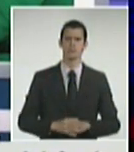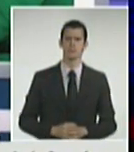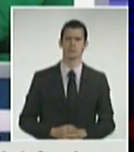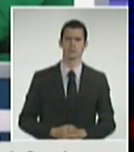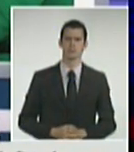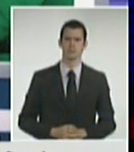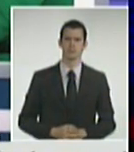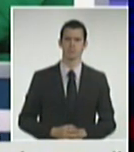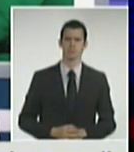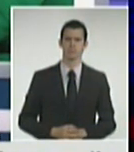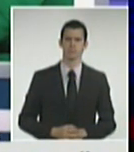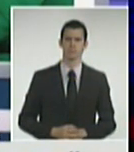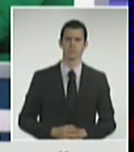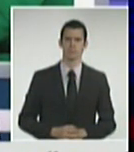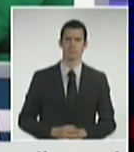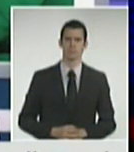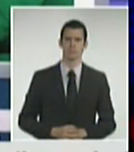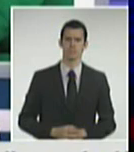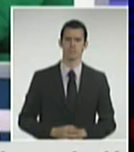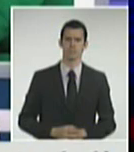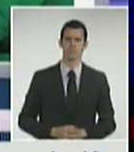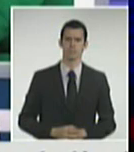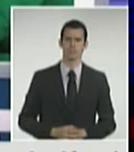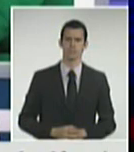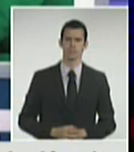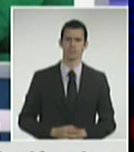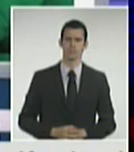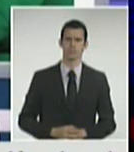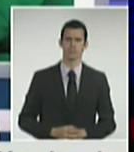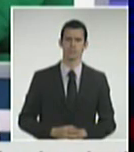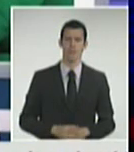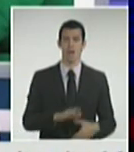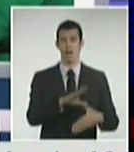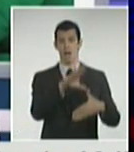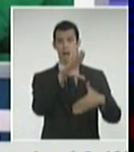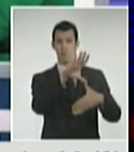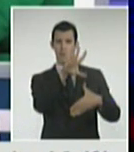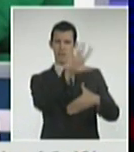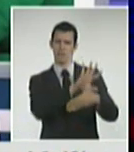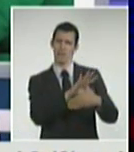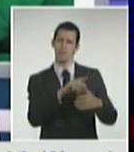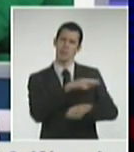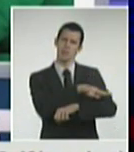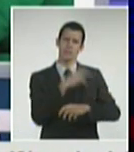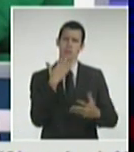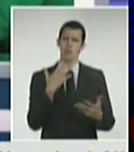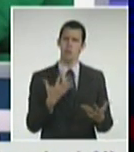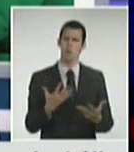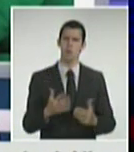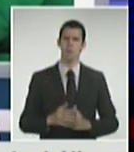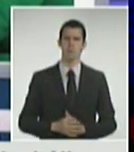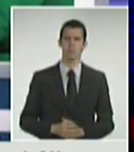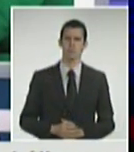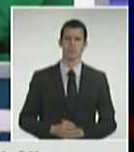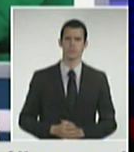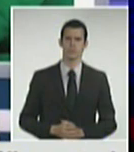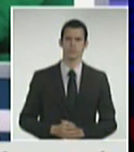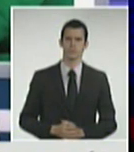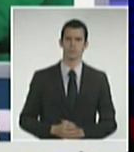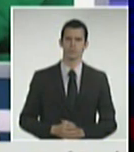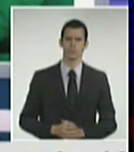la región de las Américas. Y las cifras totales son elevadas. en el mundo un total de